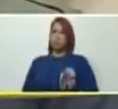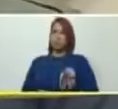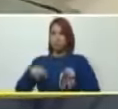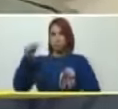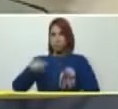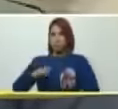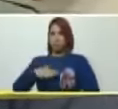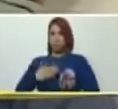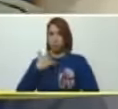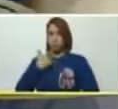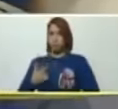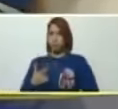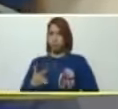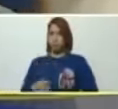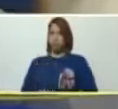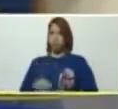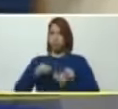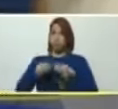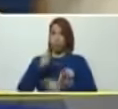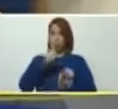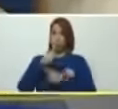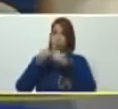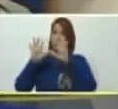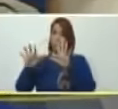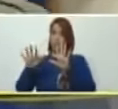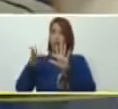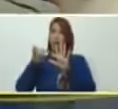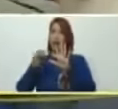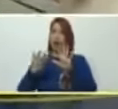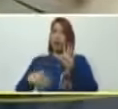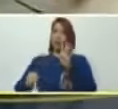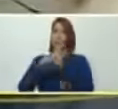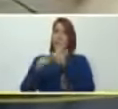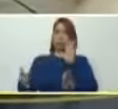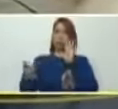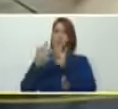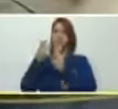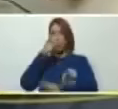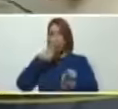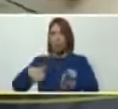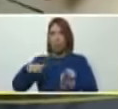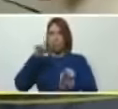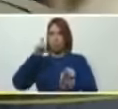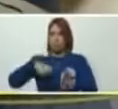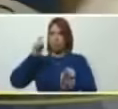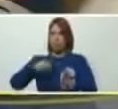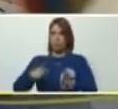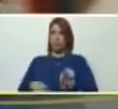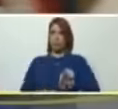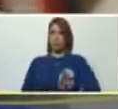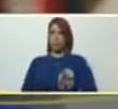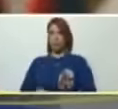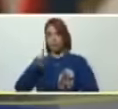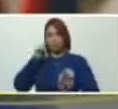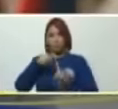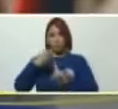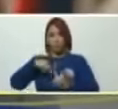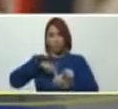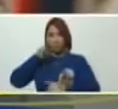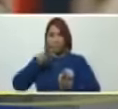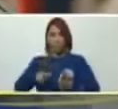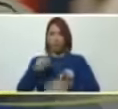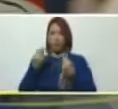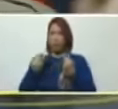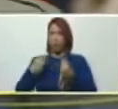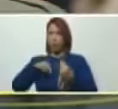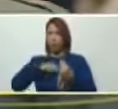podemos decirlo a través del 1x10, hay una reconexión con el pueblo, con sus necesidades. Y en este marco hemos visto cómo